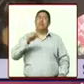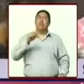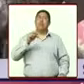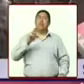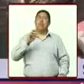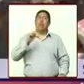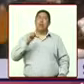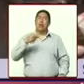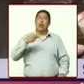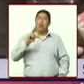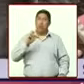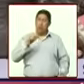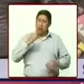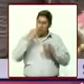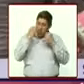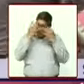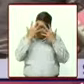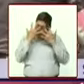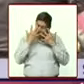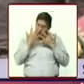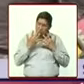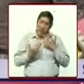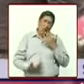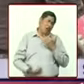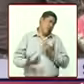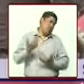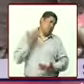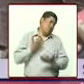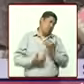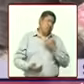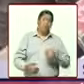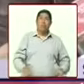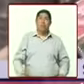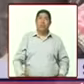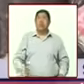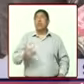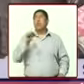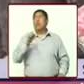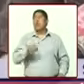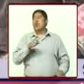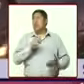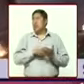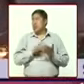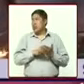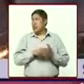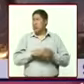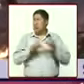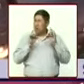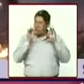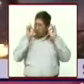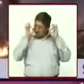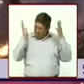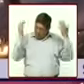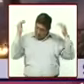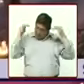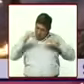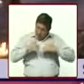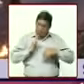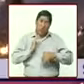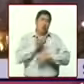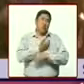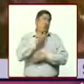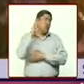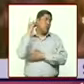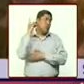una tristeza, el fuego ha consumido y sigue quemando. Así es, este es uno de los desastres más grandes que está viviendo nuestro